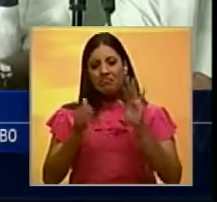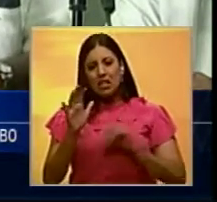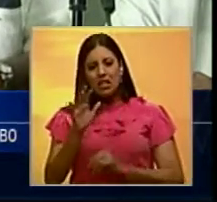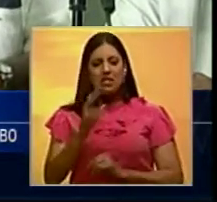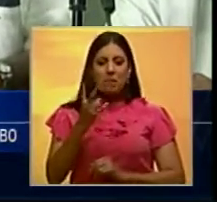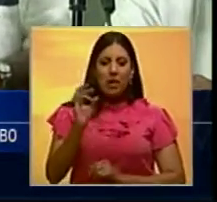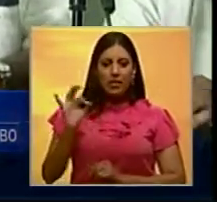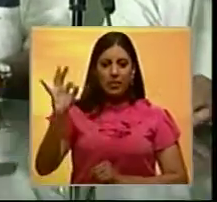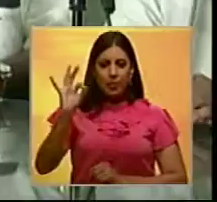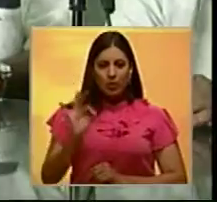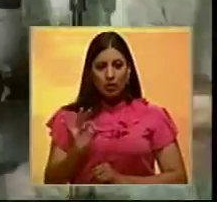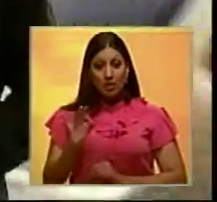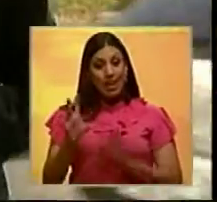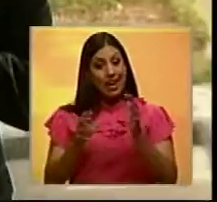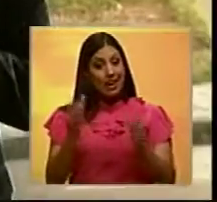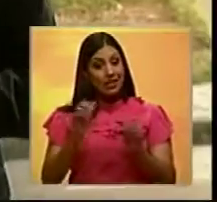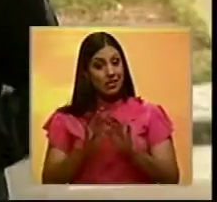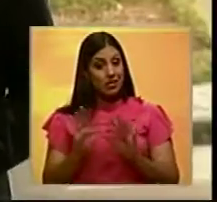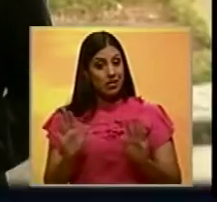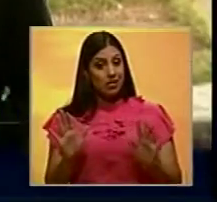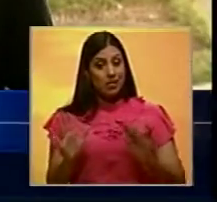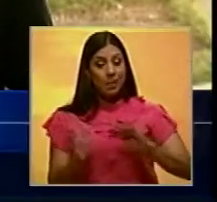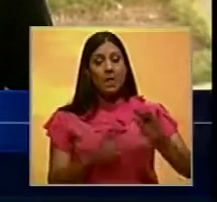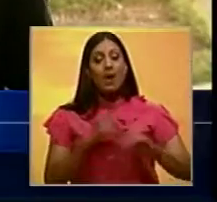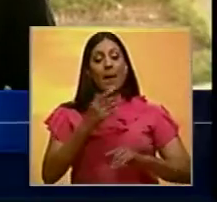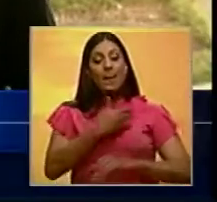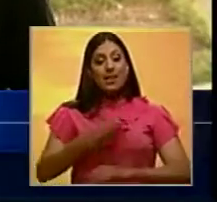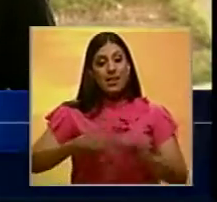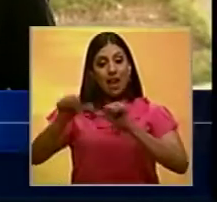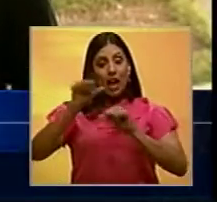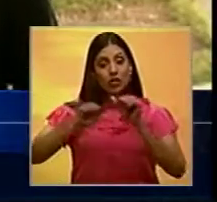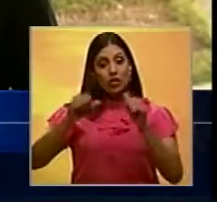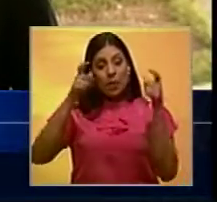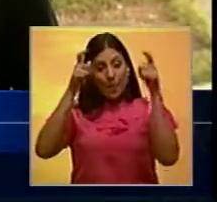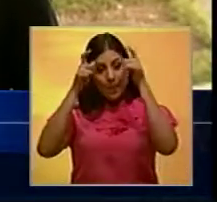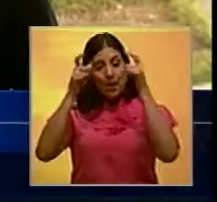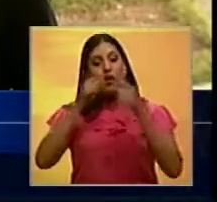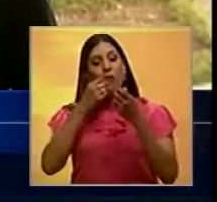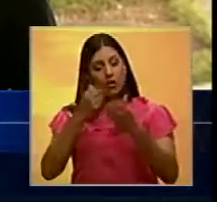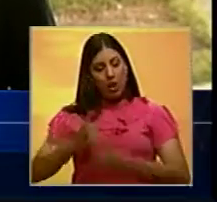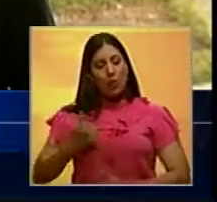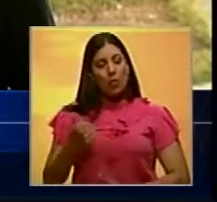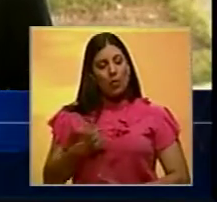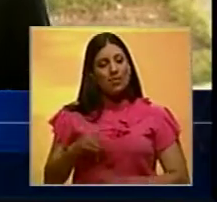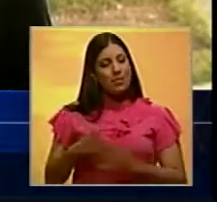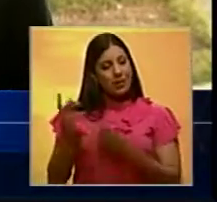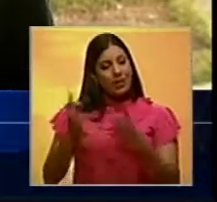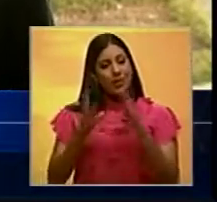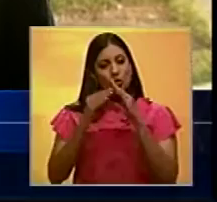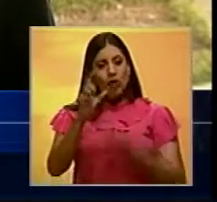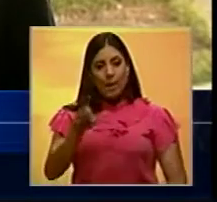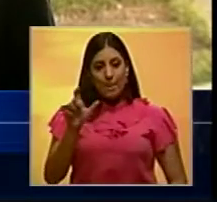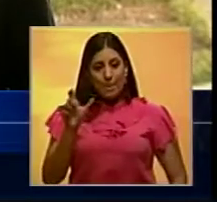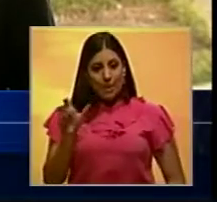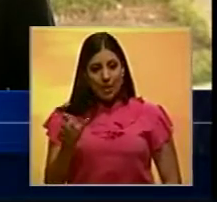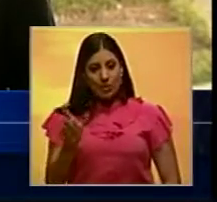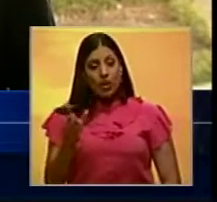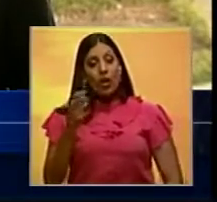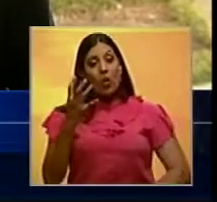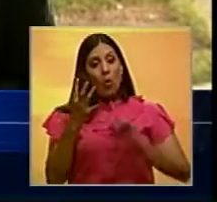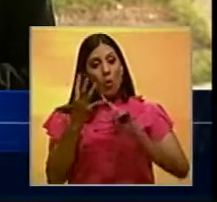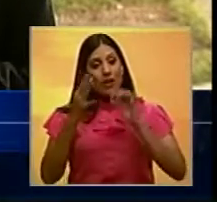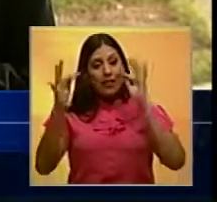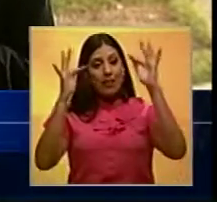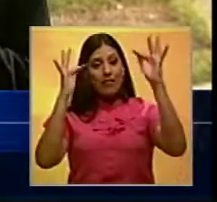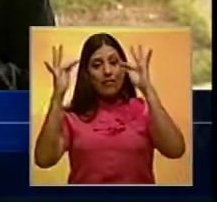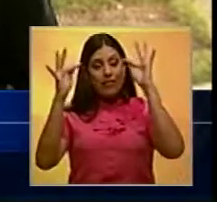20% en leche. El presidente de la Asociación de Ganaderos del Estado aprovechó la ocasión para invitar a toda la población a la cuarta Feria